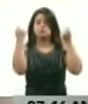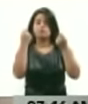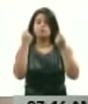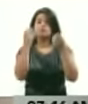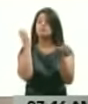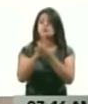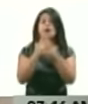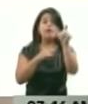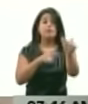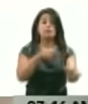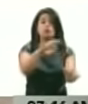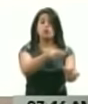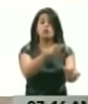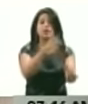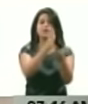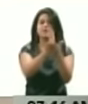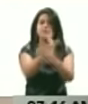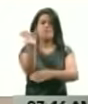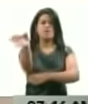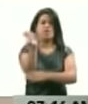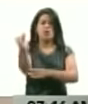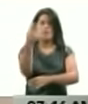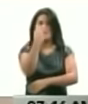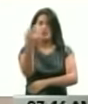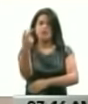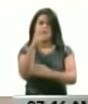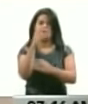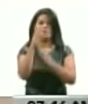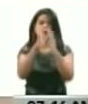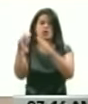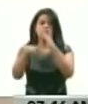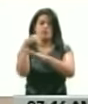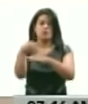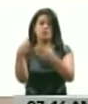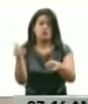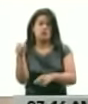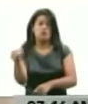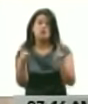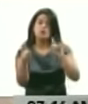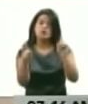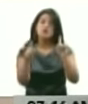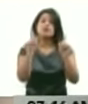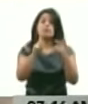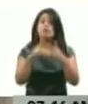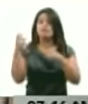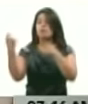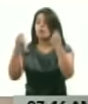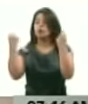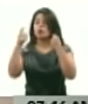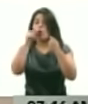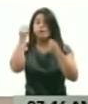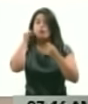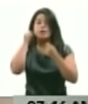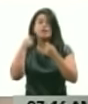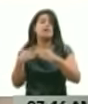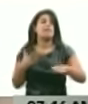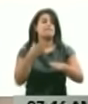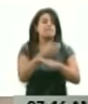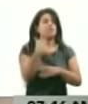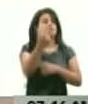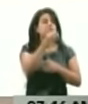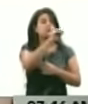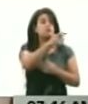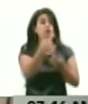usuario tradicional, este que va, visita la biblioteca pública, sino que nuestros promotores y promotoras salen a buscar